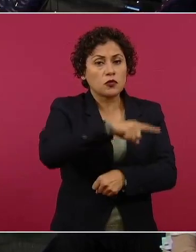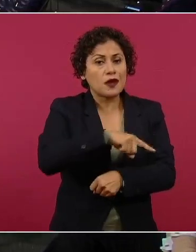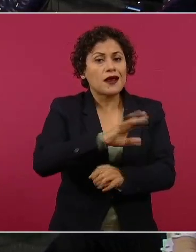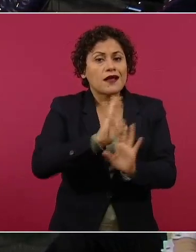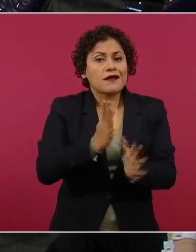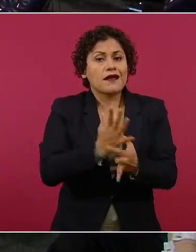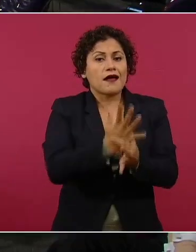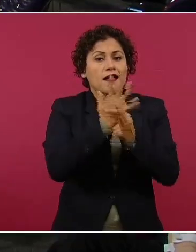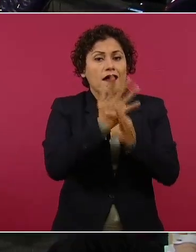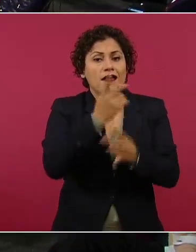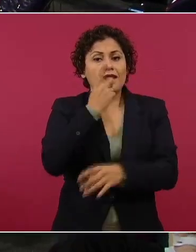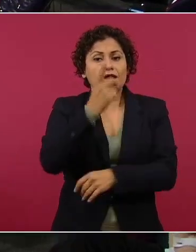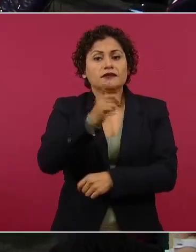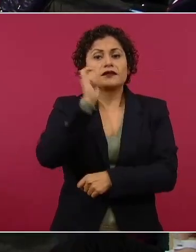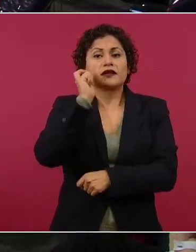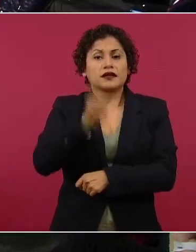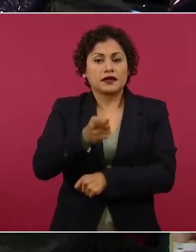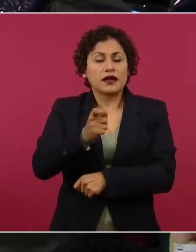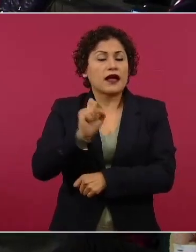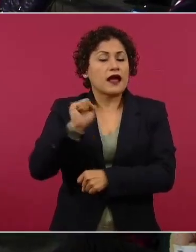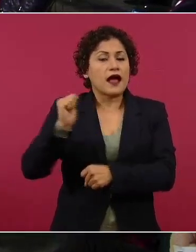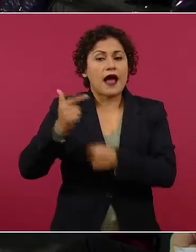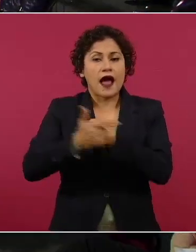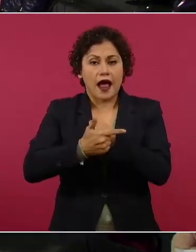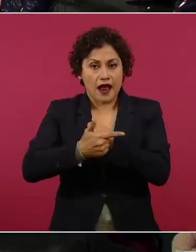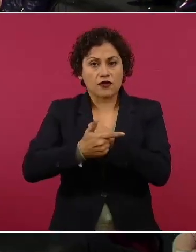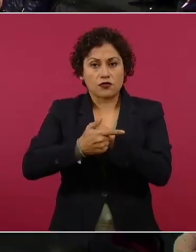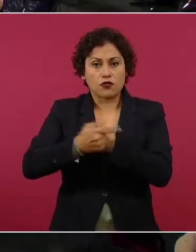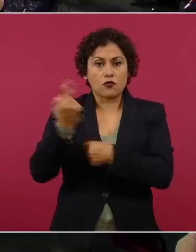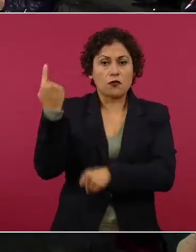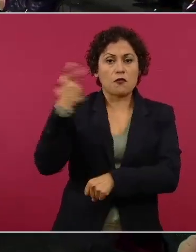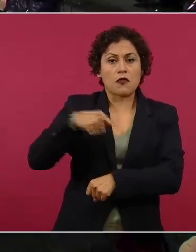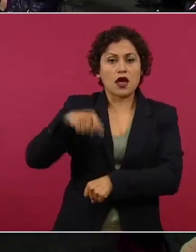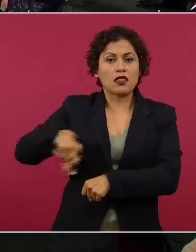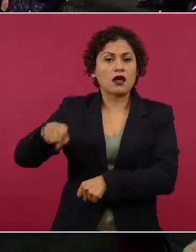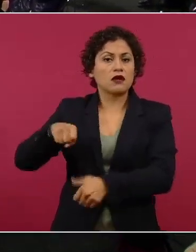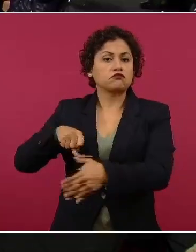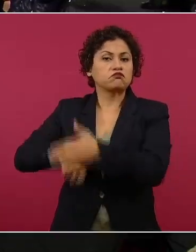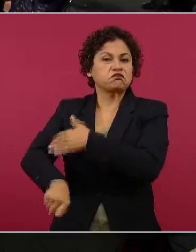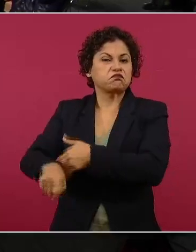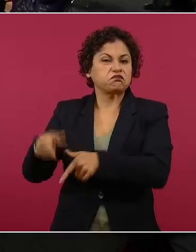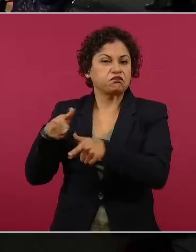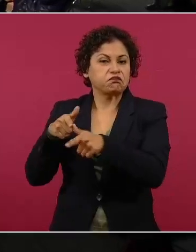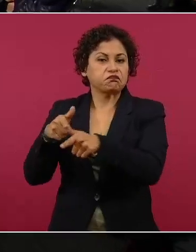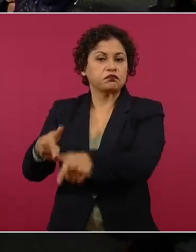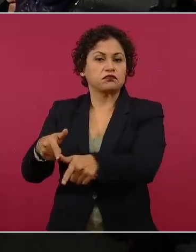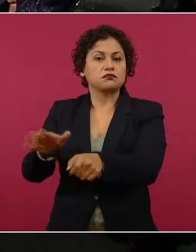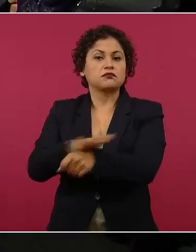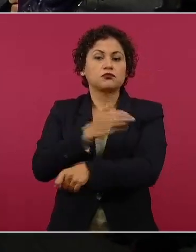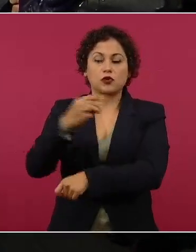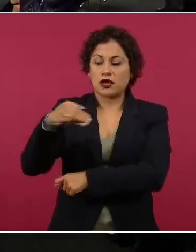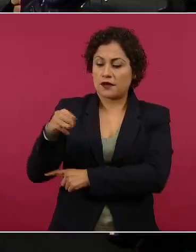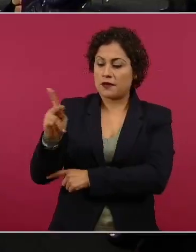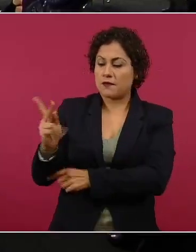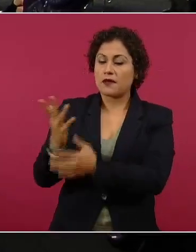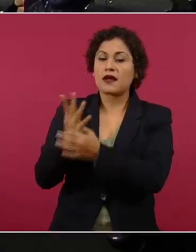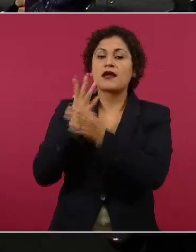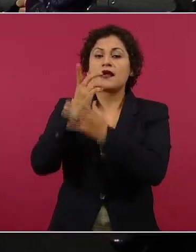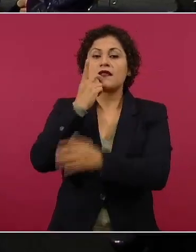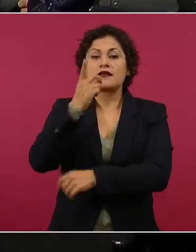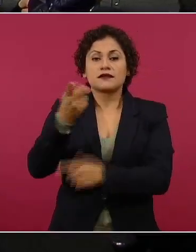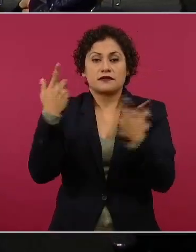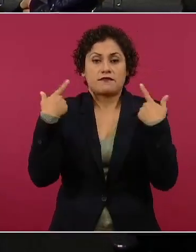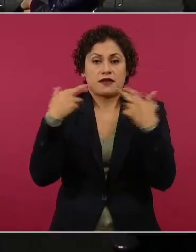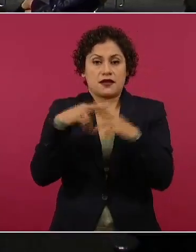de acciones que indican la intención o consigna de no dejarlo salir, como el hecho de que el Ministerio Público señala que la profesora Ana